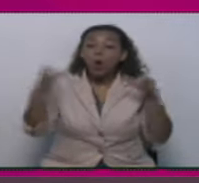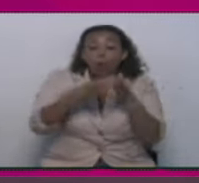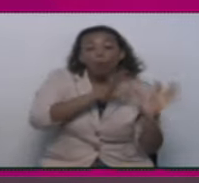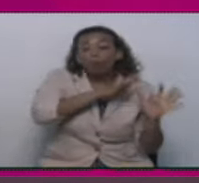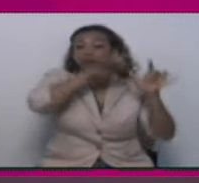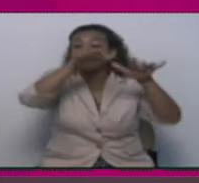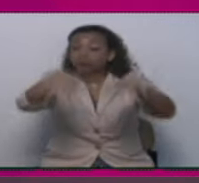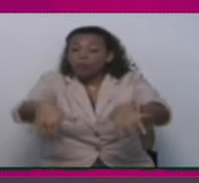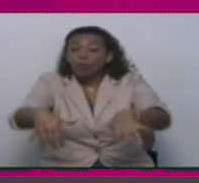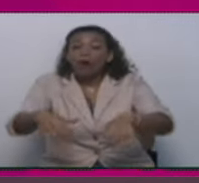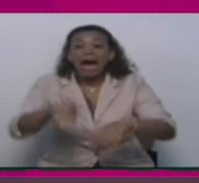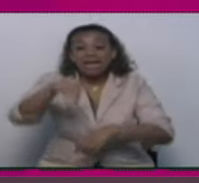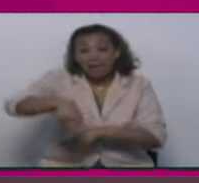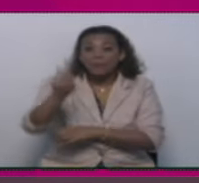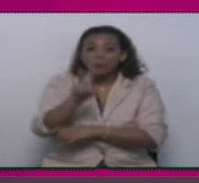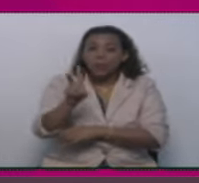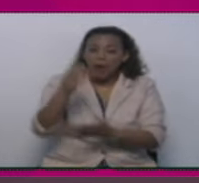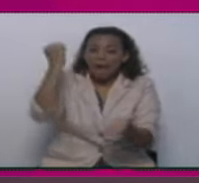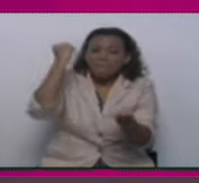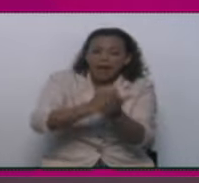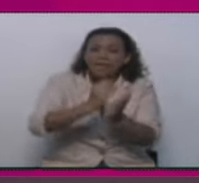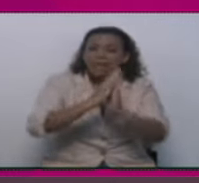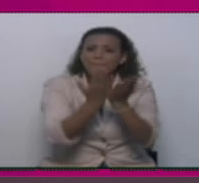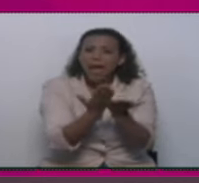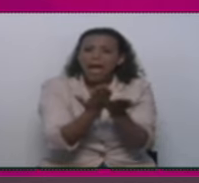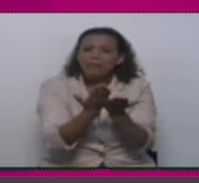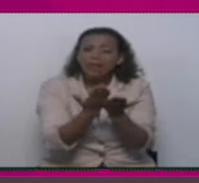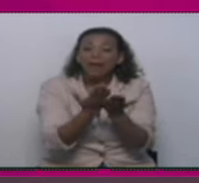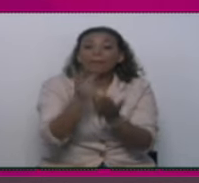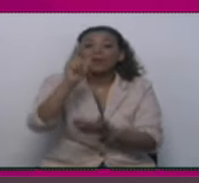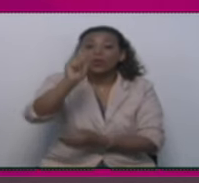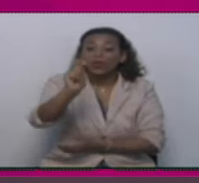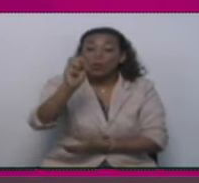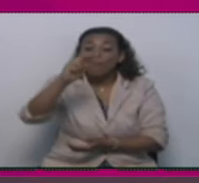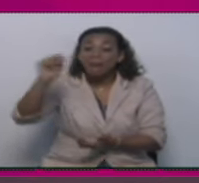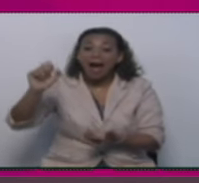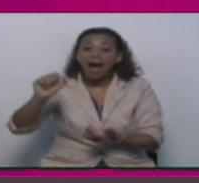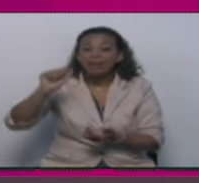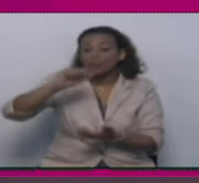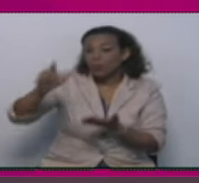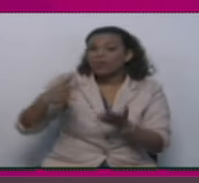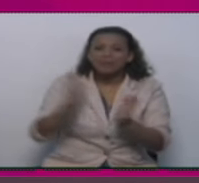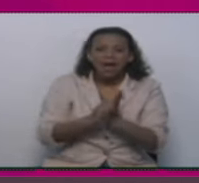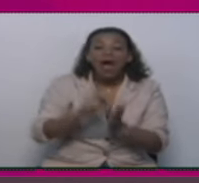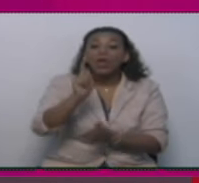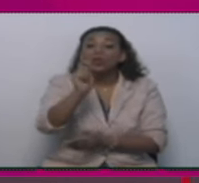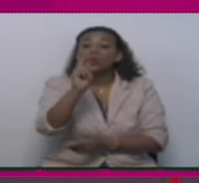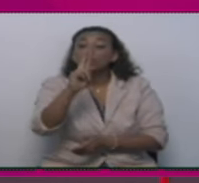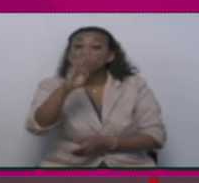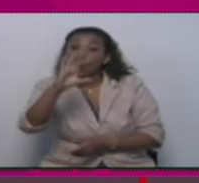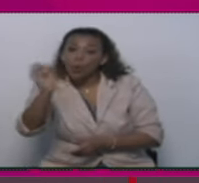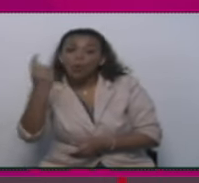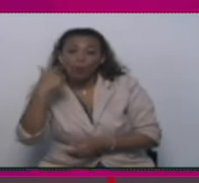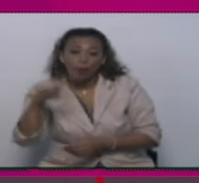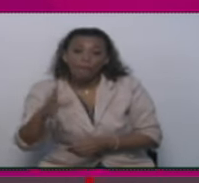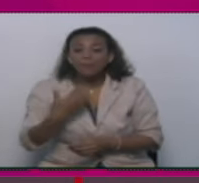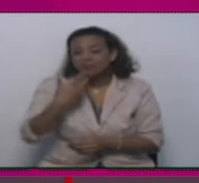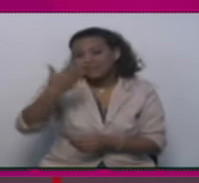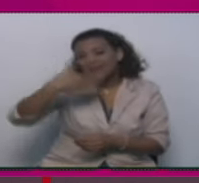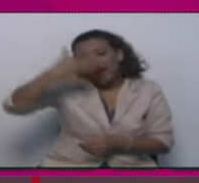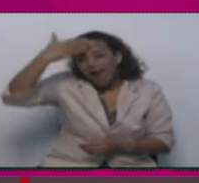el pasaporte del Imperio Otomano, le decían turcos. Los turcos, todavía el pueblo le dice